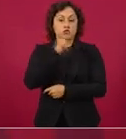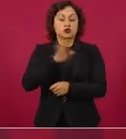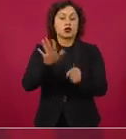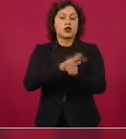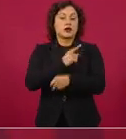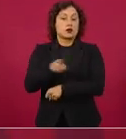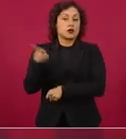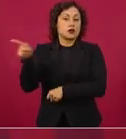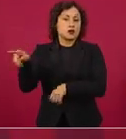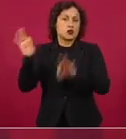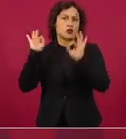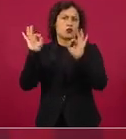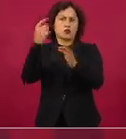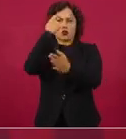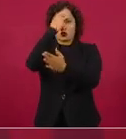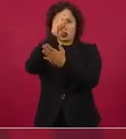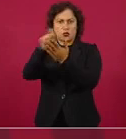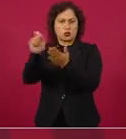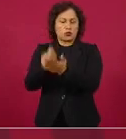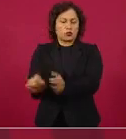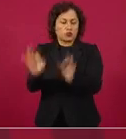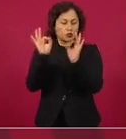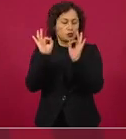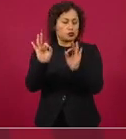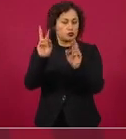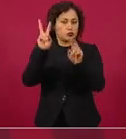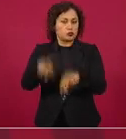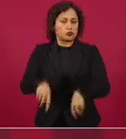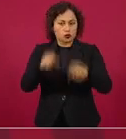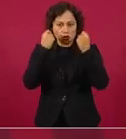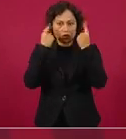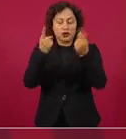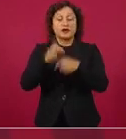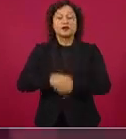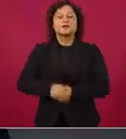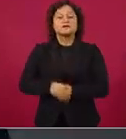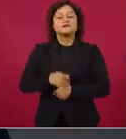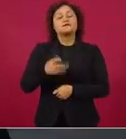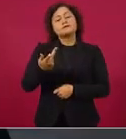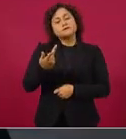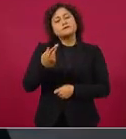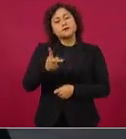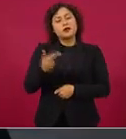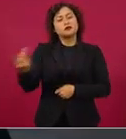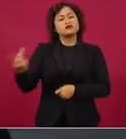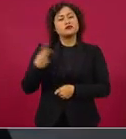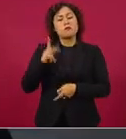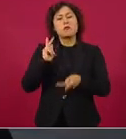Pero estábamos hablando sobre sus obras,